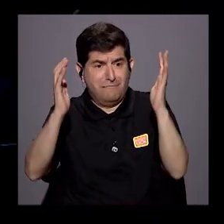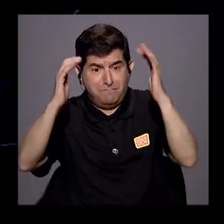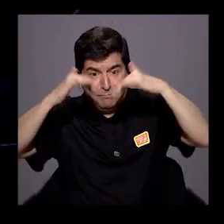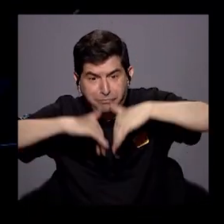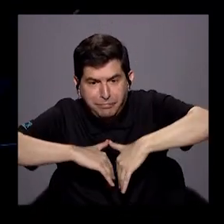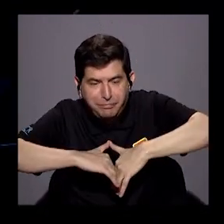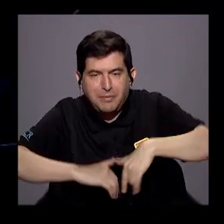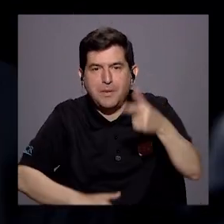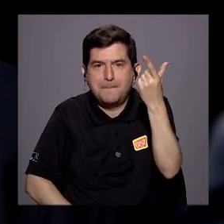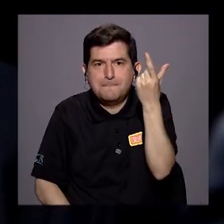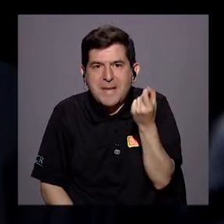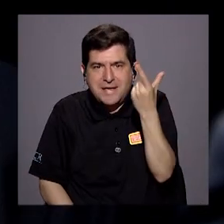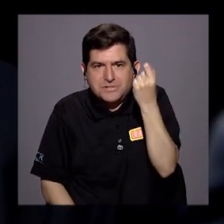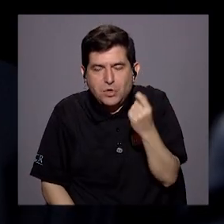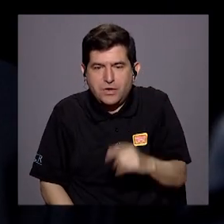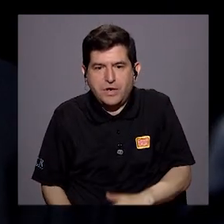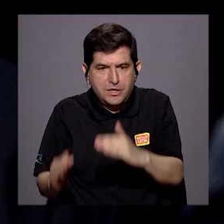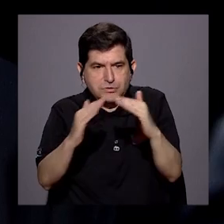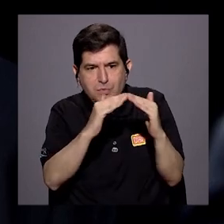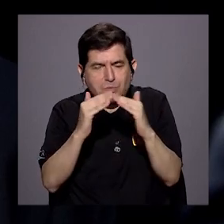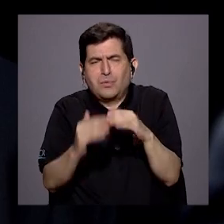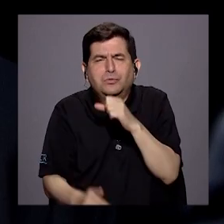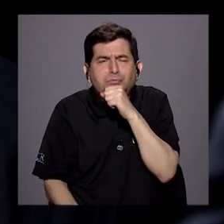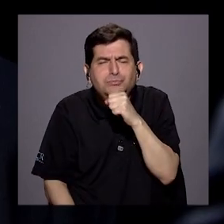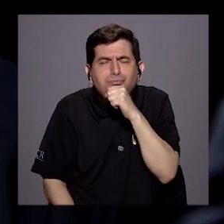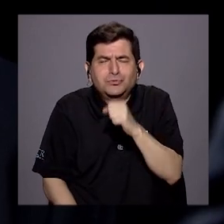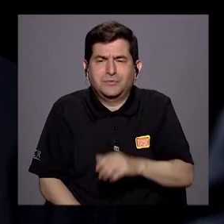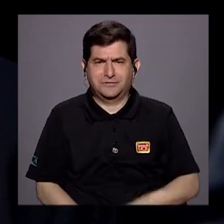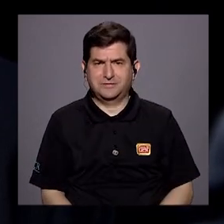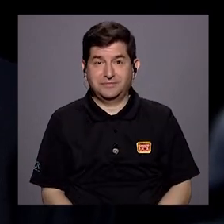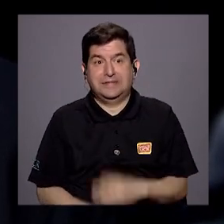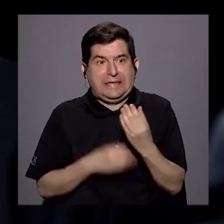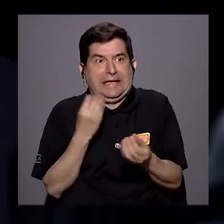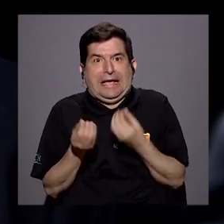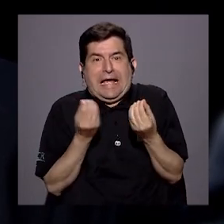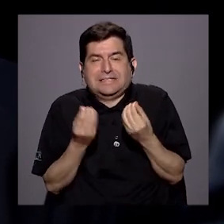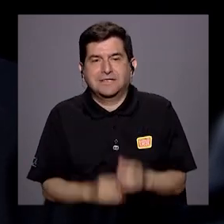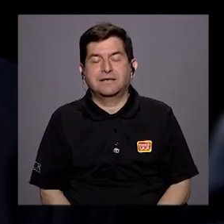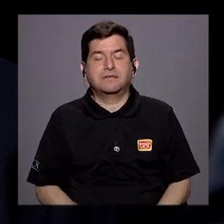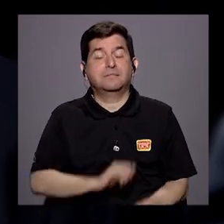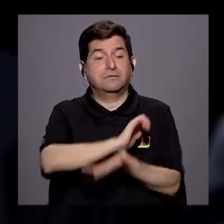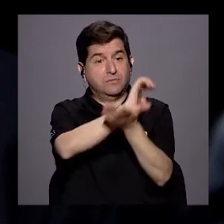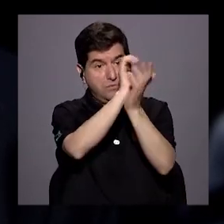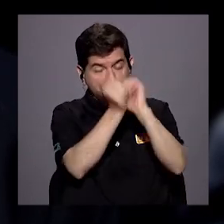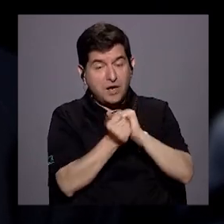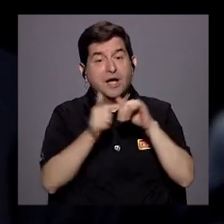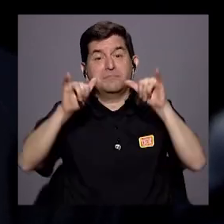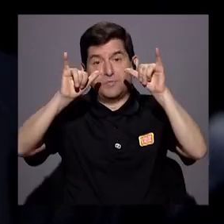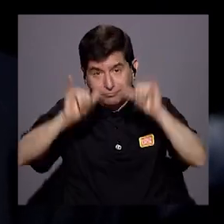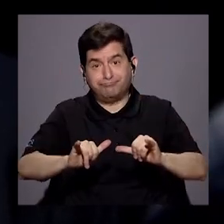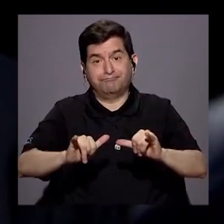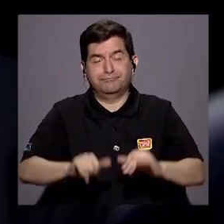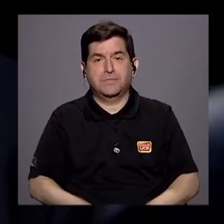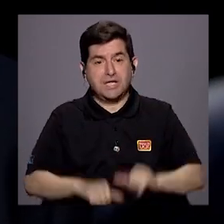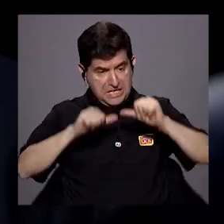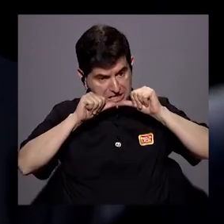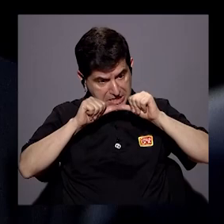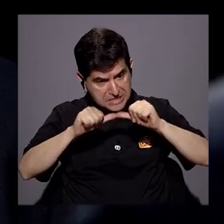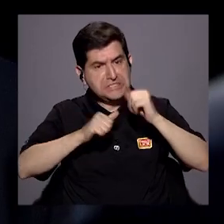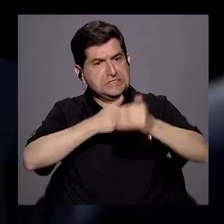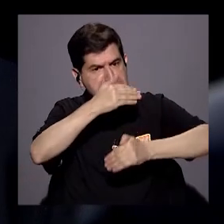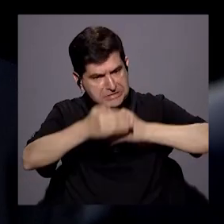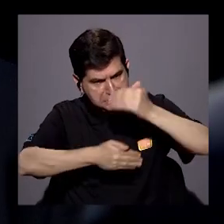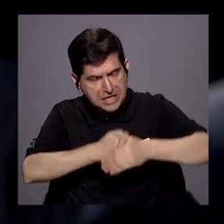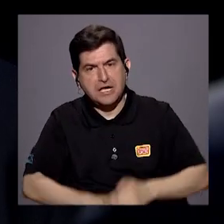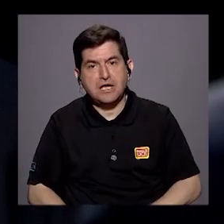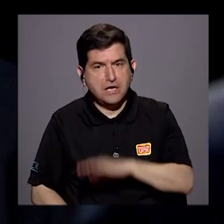pensiones demografía de la vejez y hacemos un cambio que está ahí que luego a seguir estando